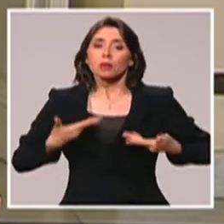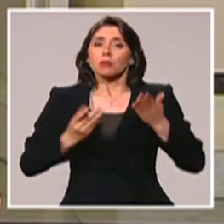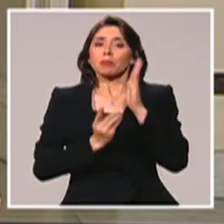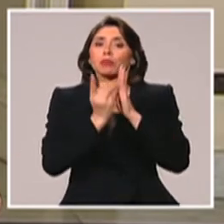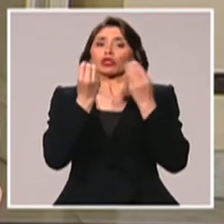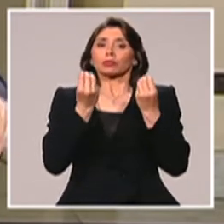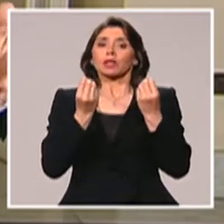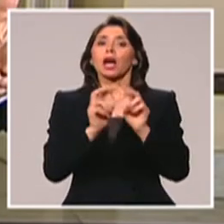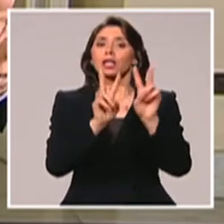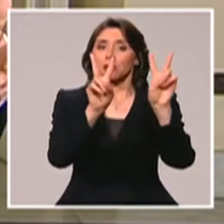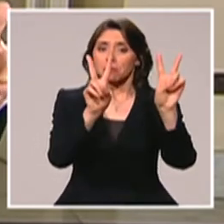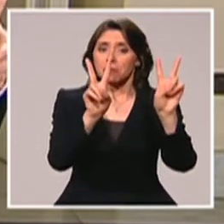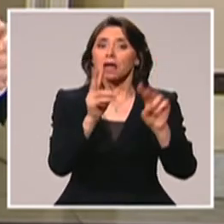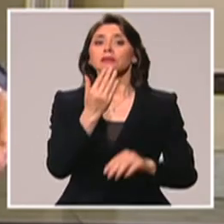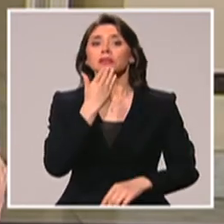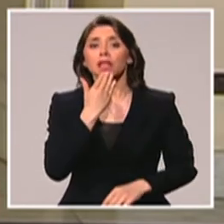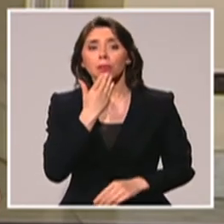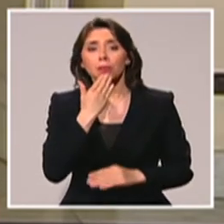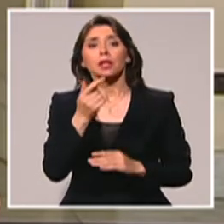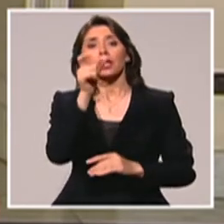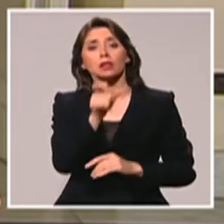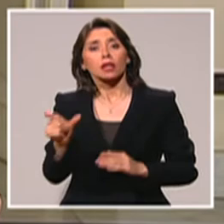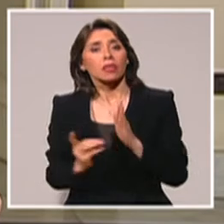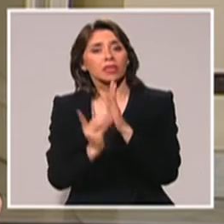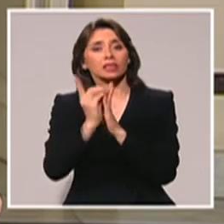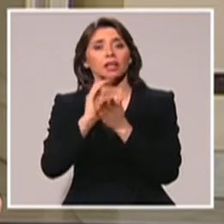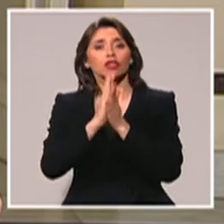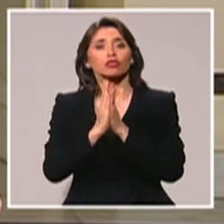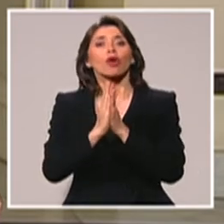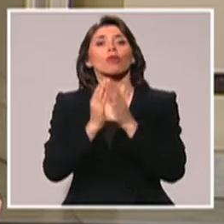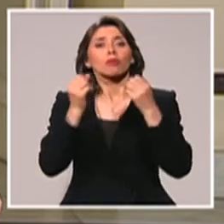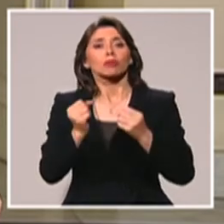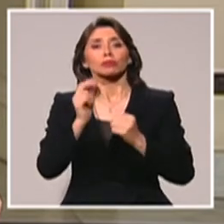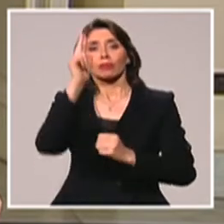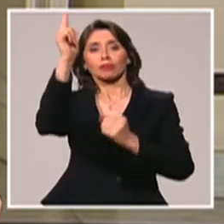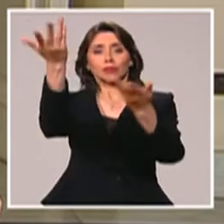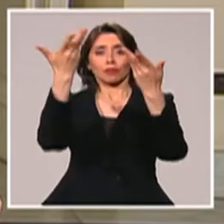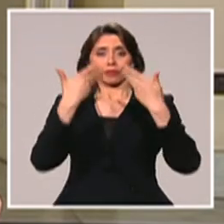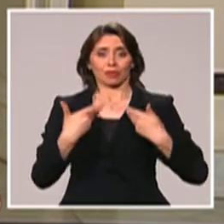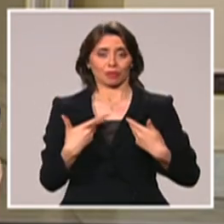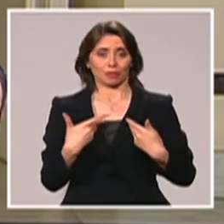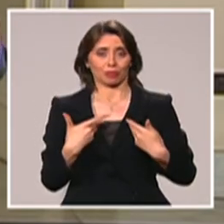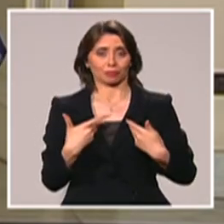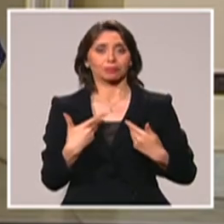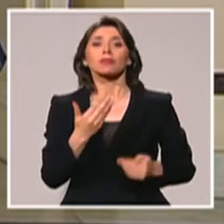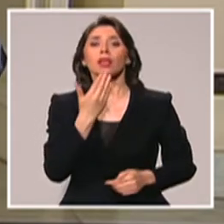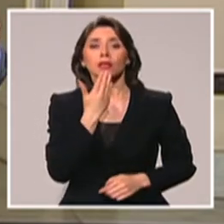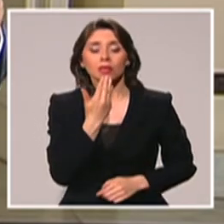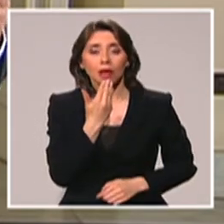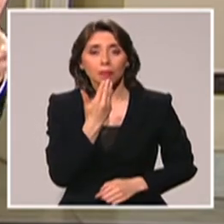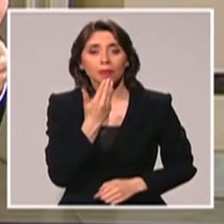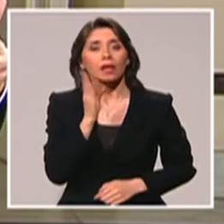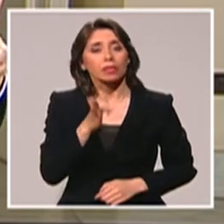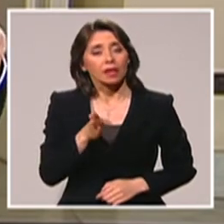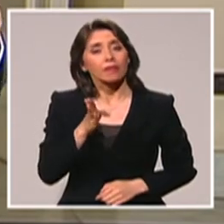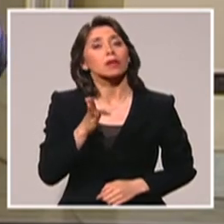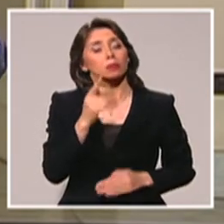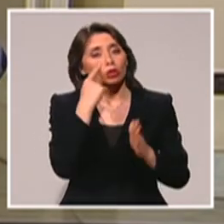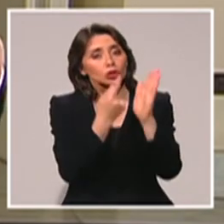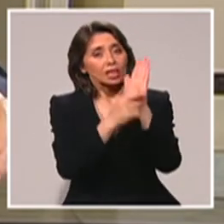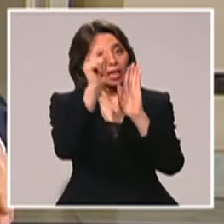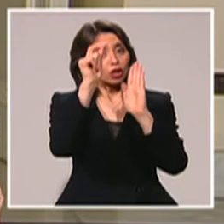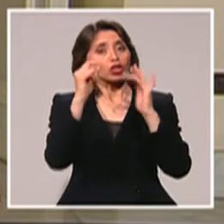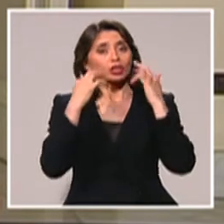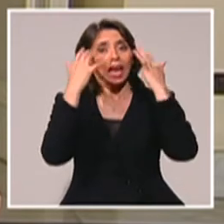y también desarrollar todos los talentos que dios les dio pero también debemos saber reconocer y